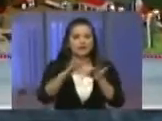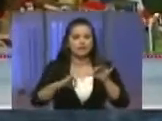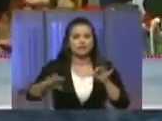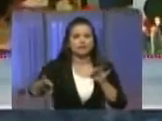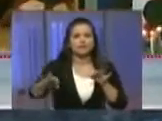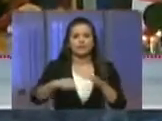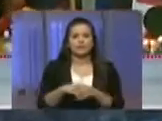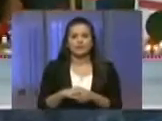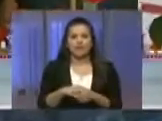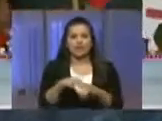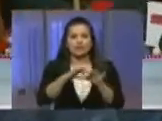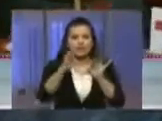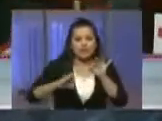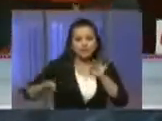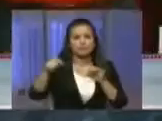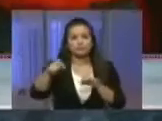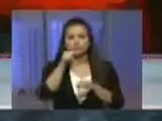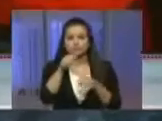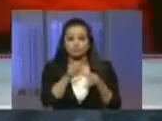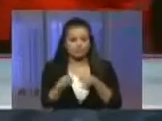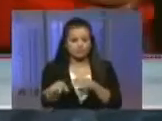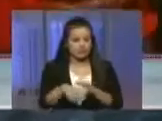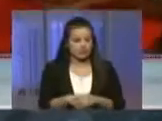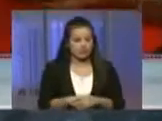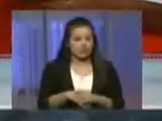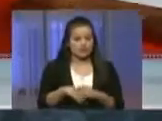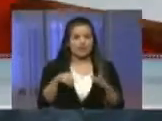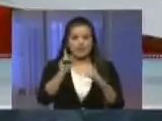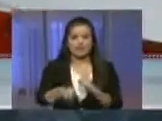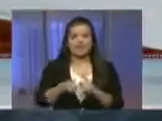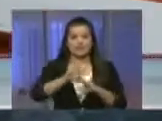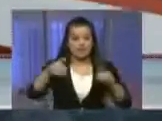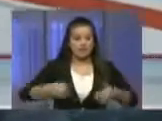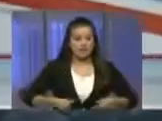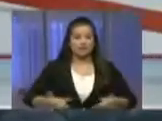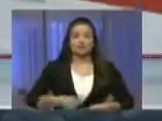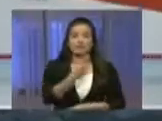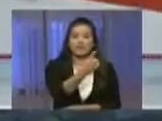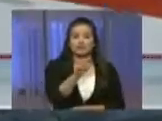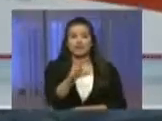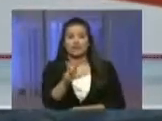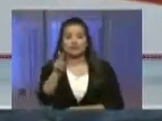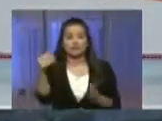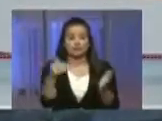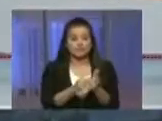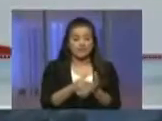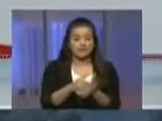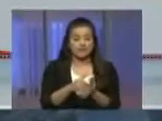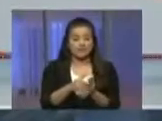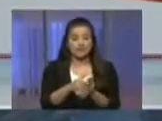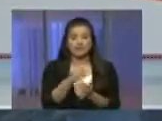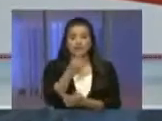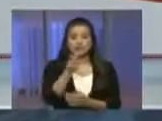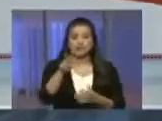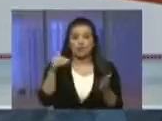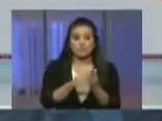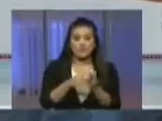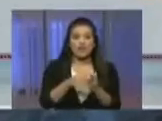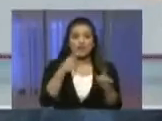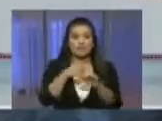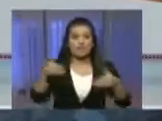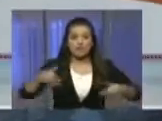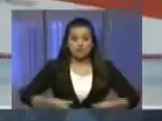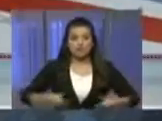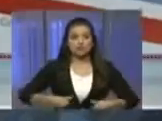idea de este de este gran esfuerzo 132,000 viajes bueno en un esfuerzo de